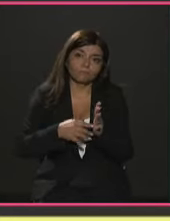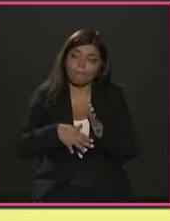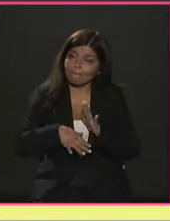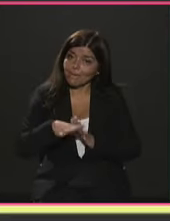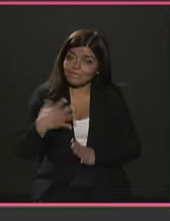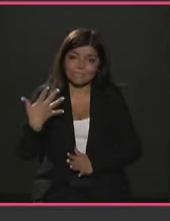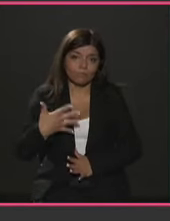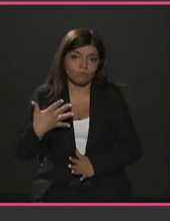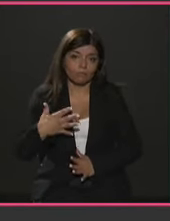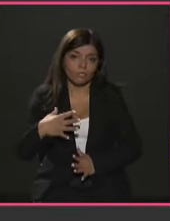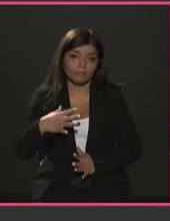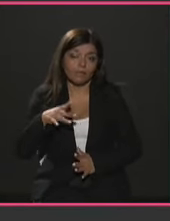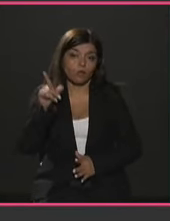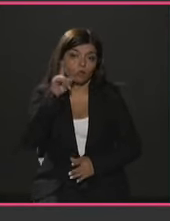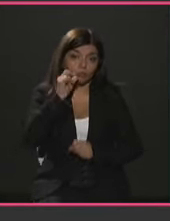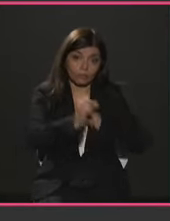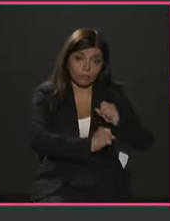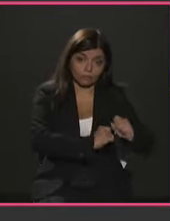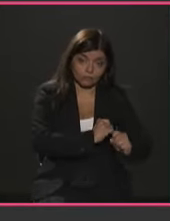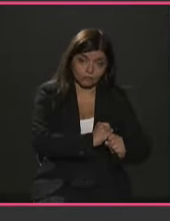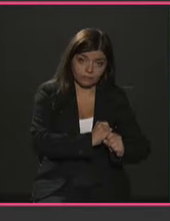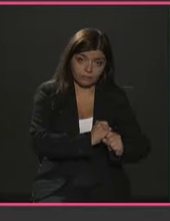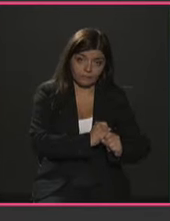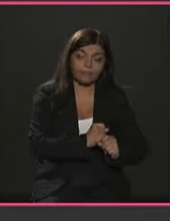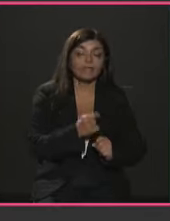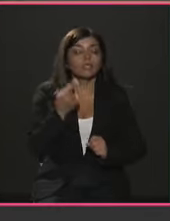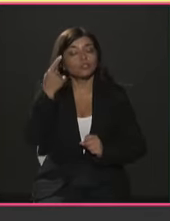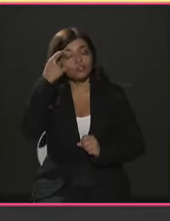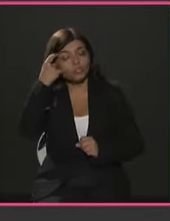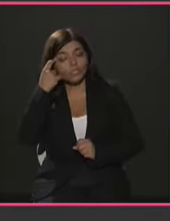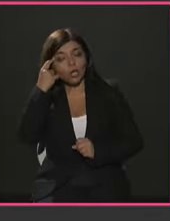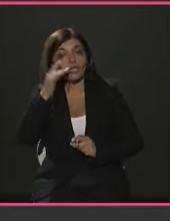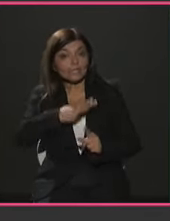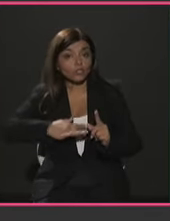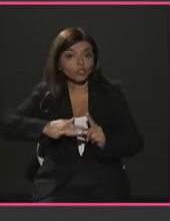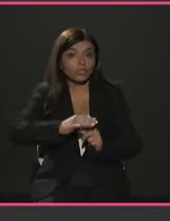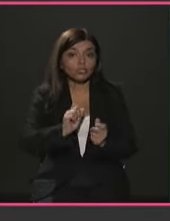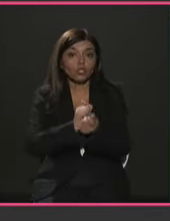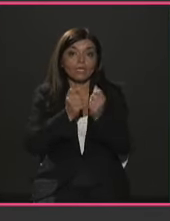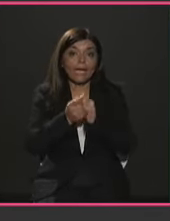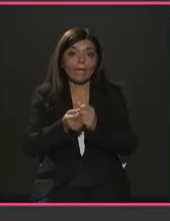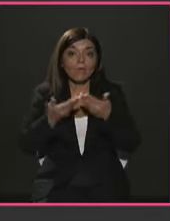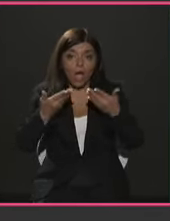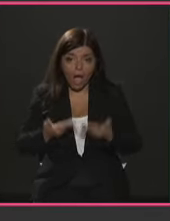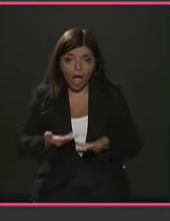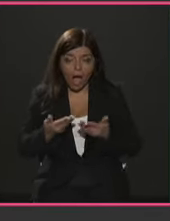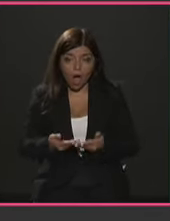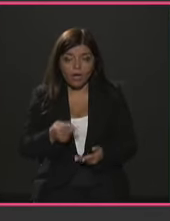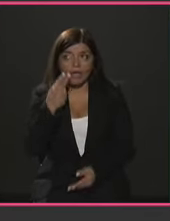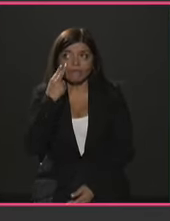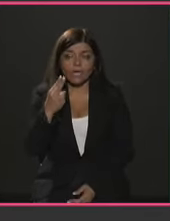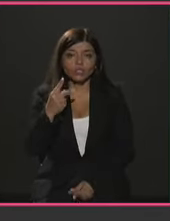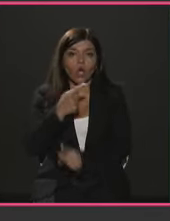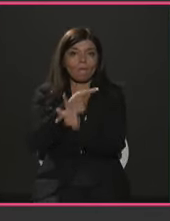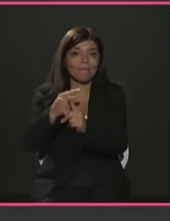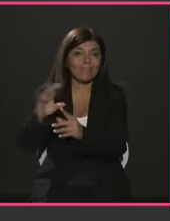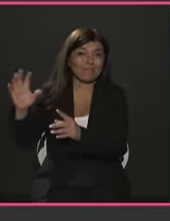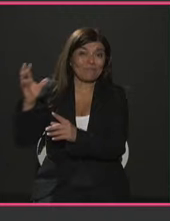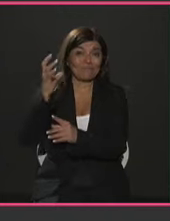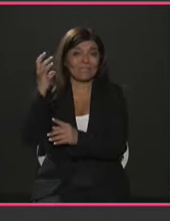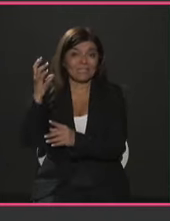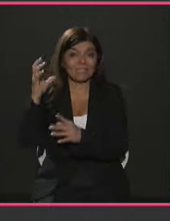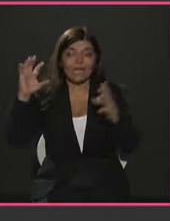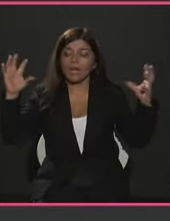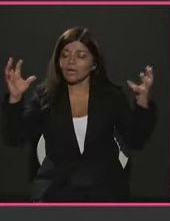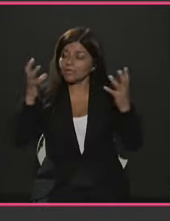últimas cc yo creo sin embargo que a pesar de todo ese contexto de cambio el cambio que estamos viendo en el clima Es el cambio